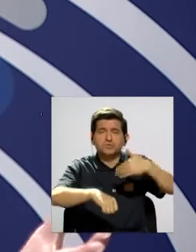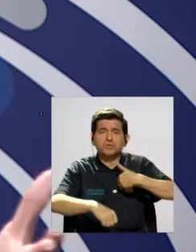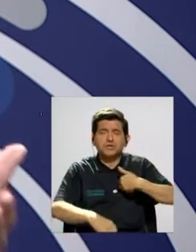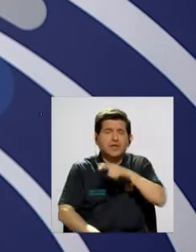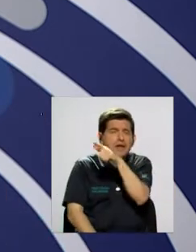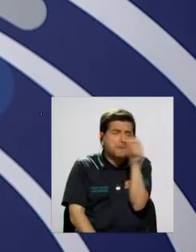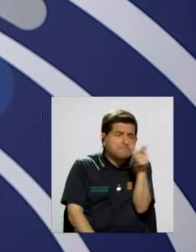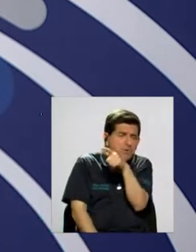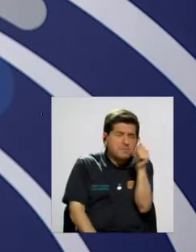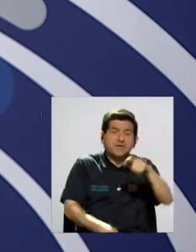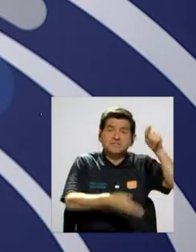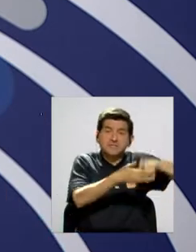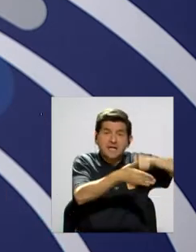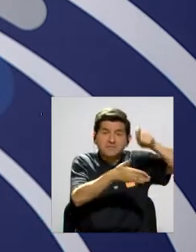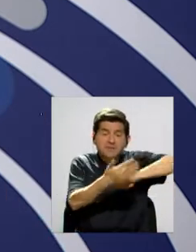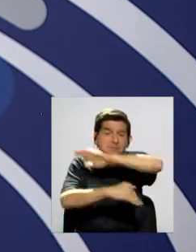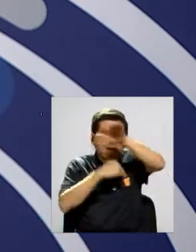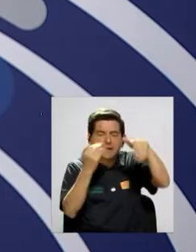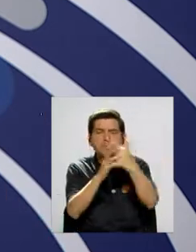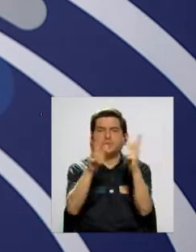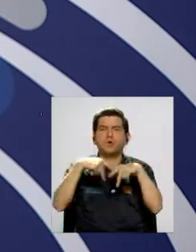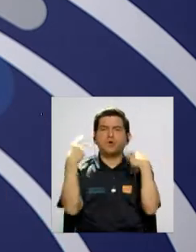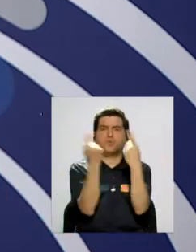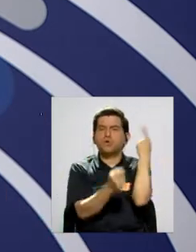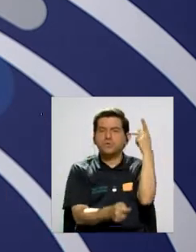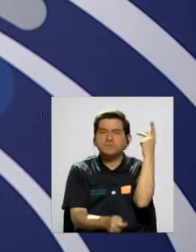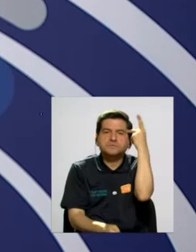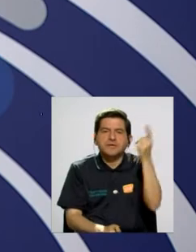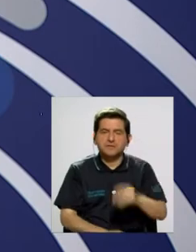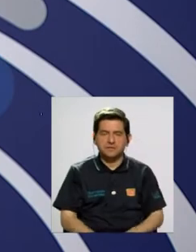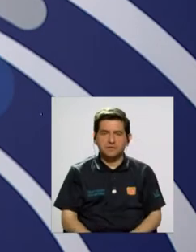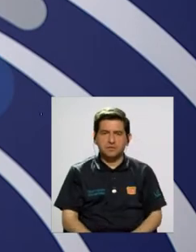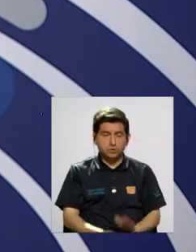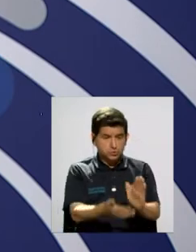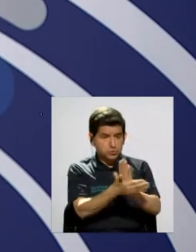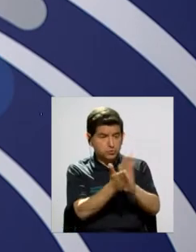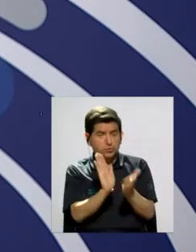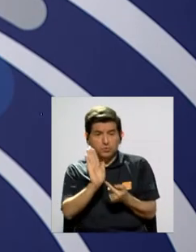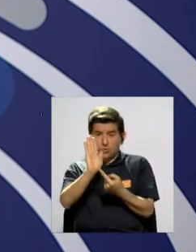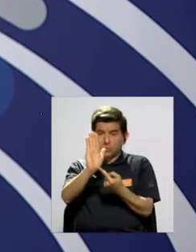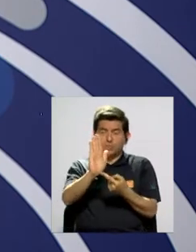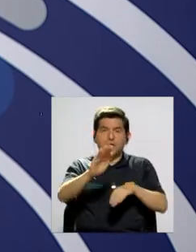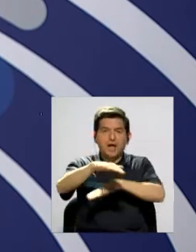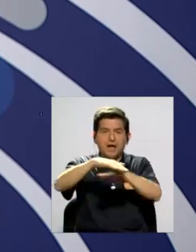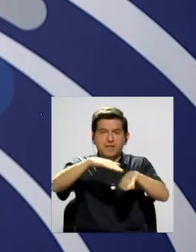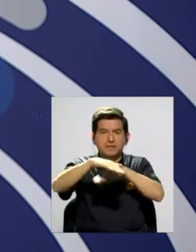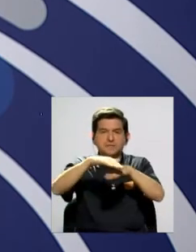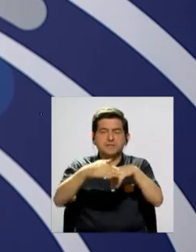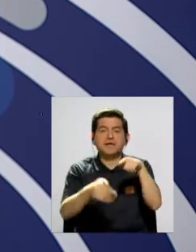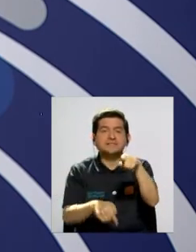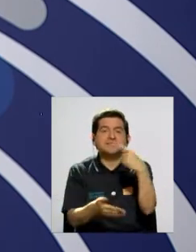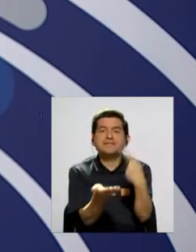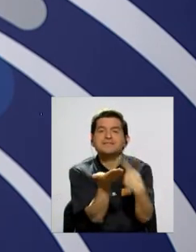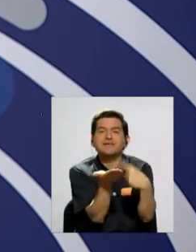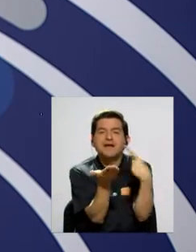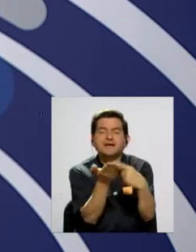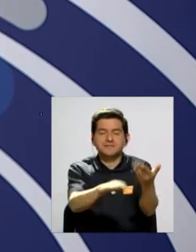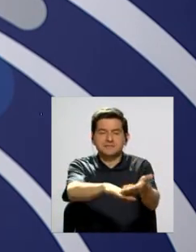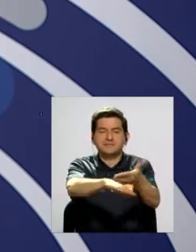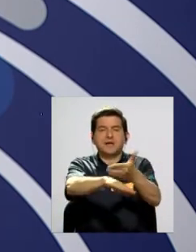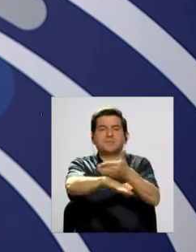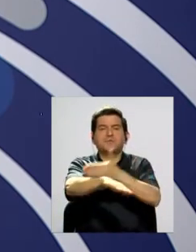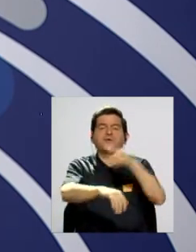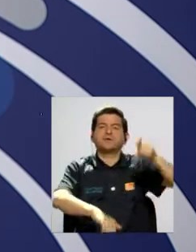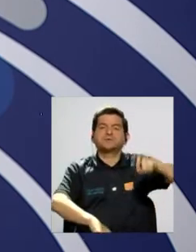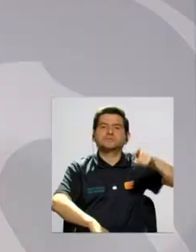durante meses y que fue firmada por todos los partidos políticos. Bueno, hay documentos que son la base de la discusión. Bueno, hay que avanzar en esa